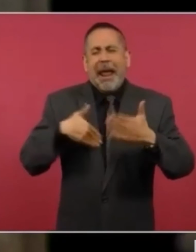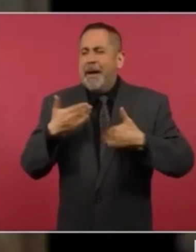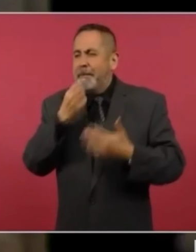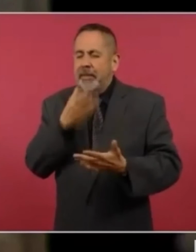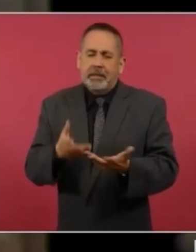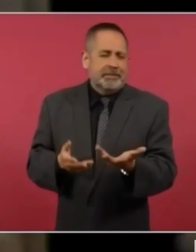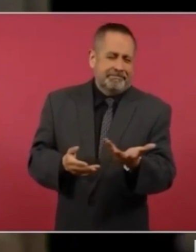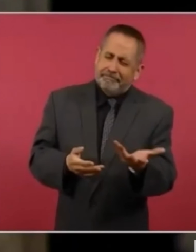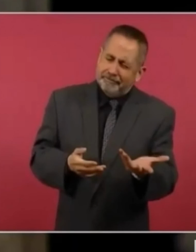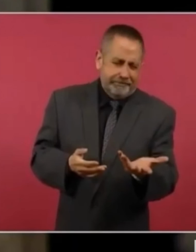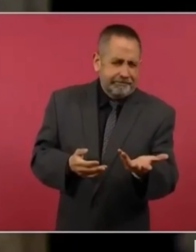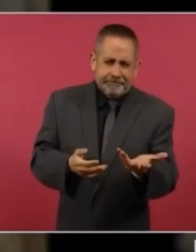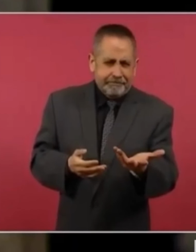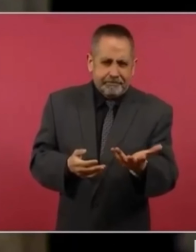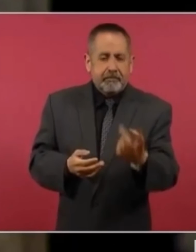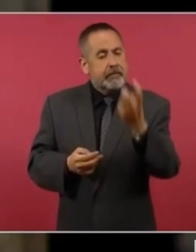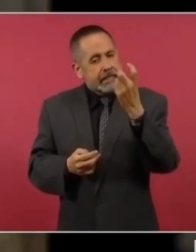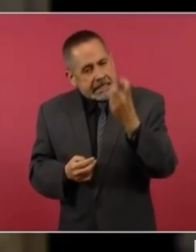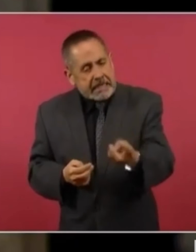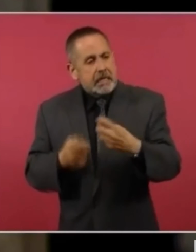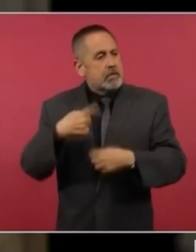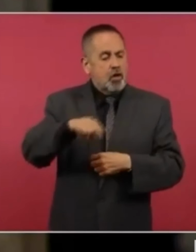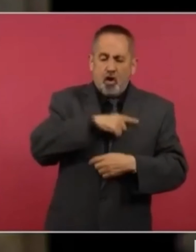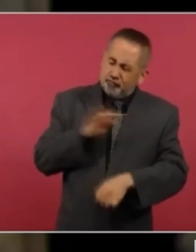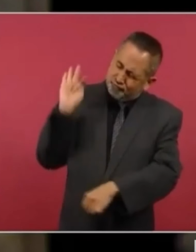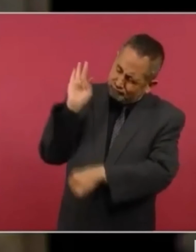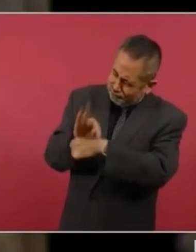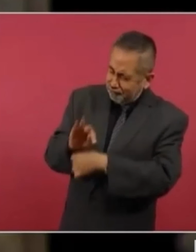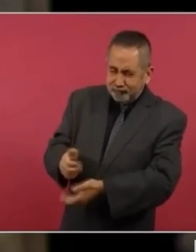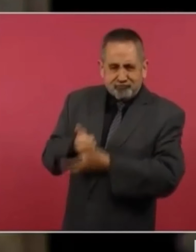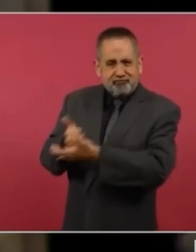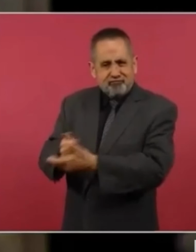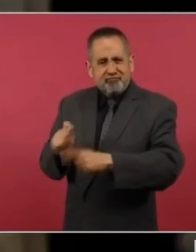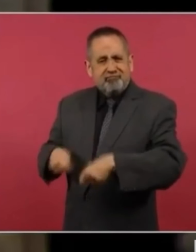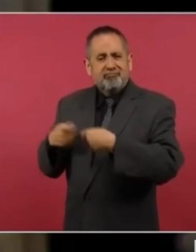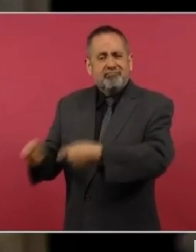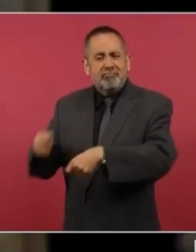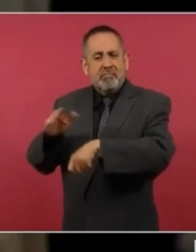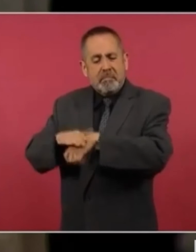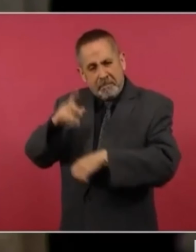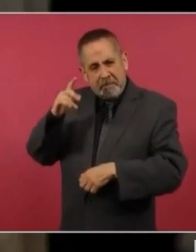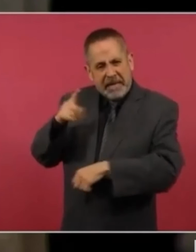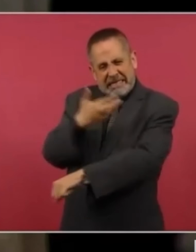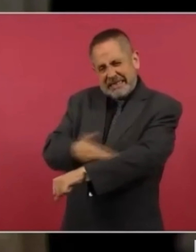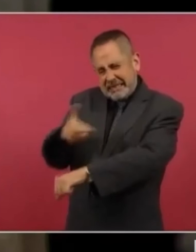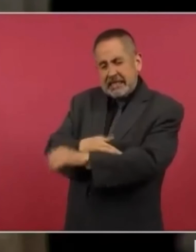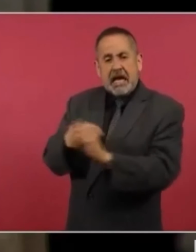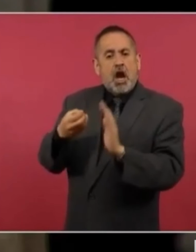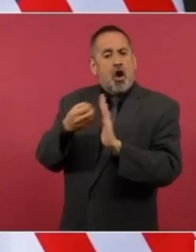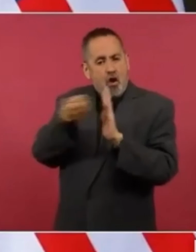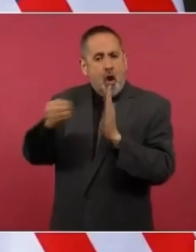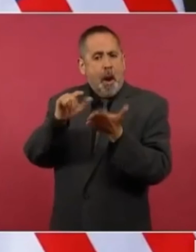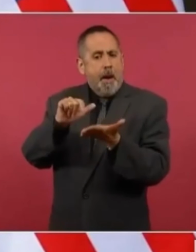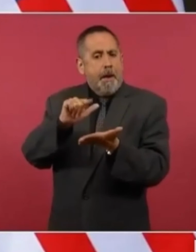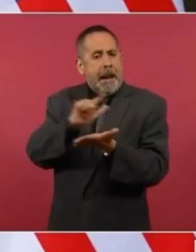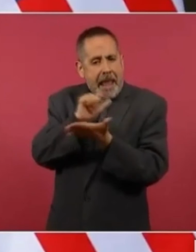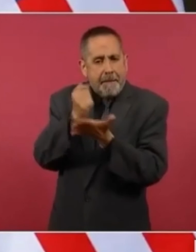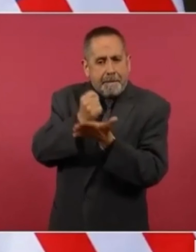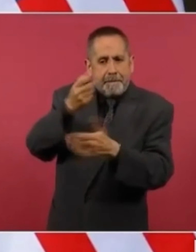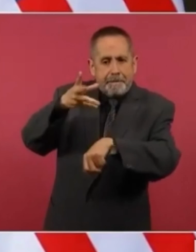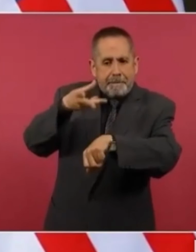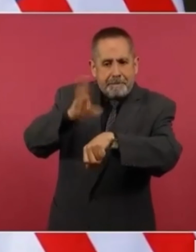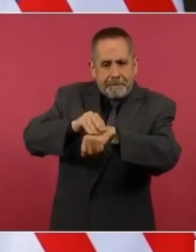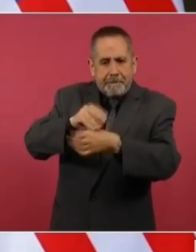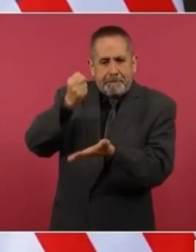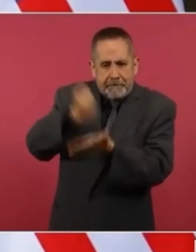hacer más que hacer que se agilice la migración legal. Lo podemos hacer también previniendo